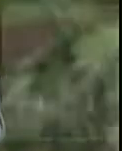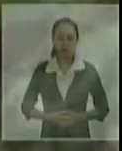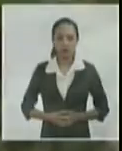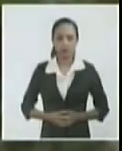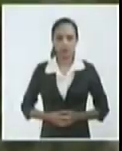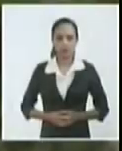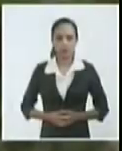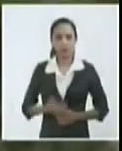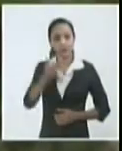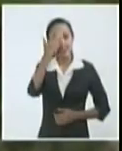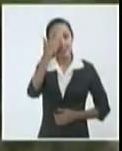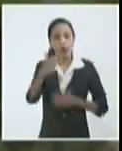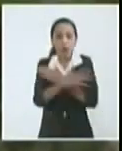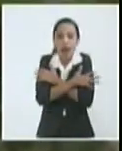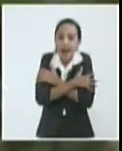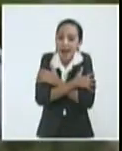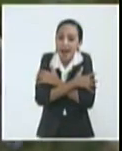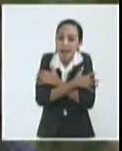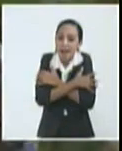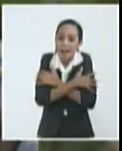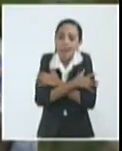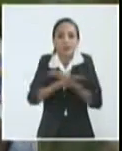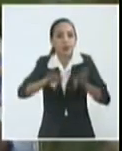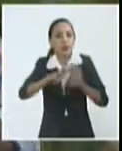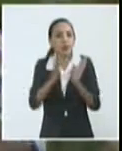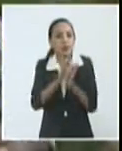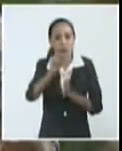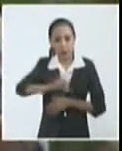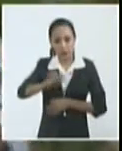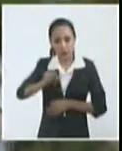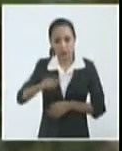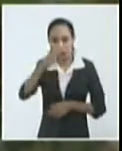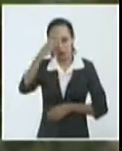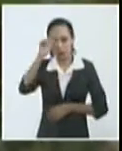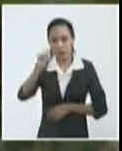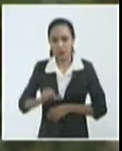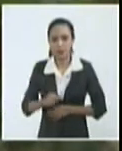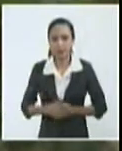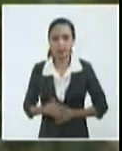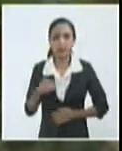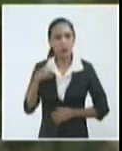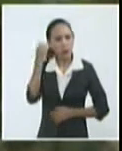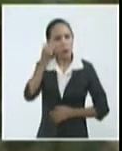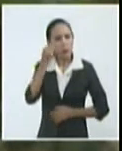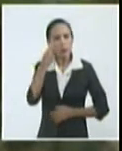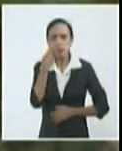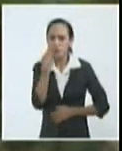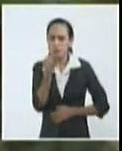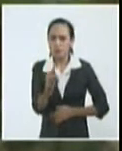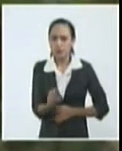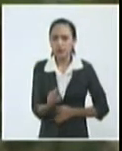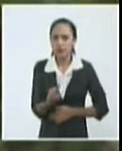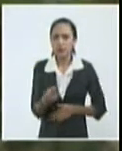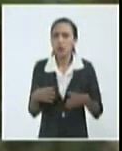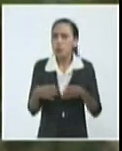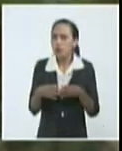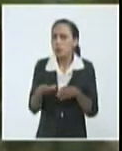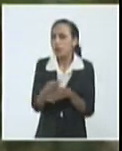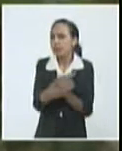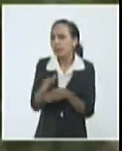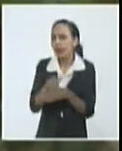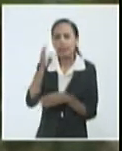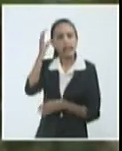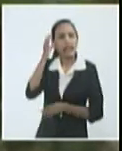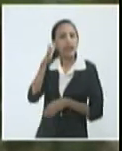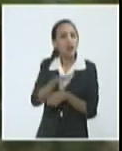Saludos y un abrazo para todos nuestros compatriotas. Yo creo que hemos estado apreciando un grupo de opiniones, diversidad